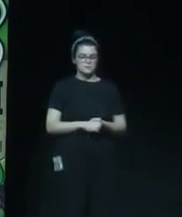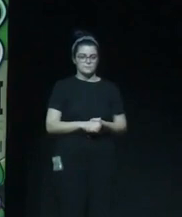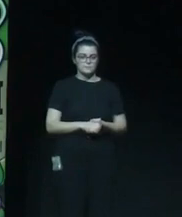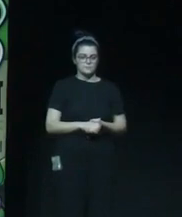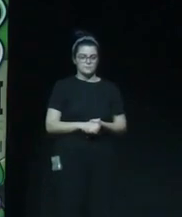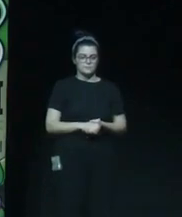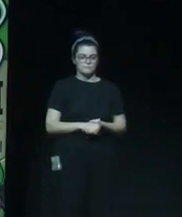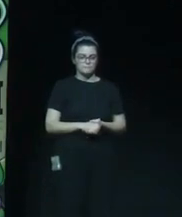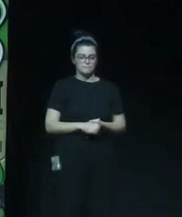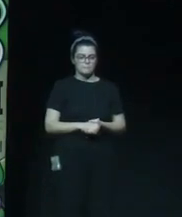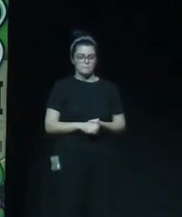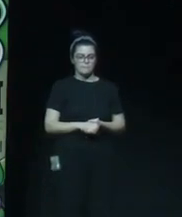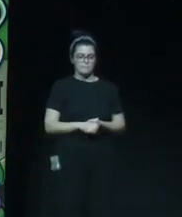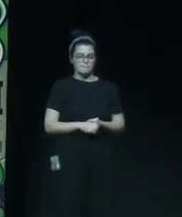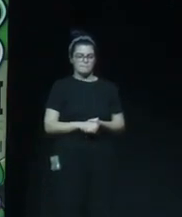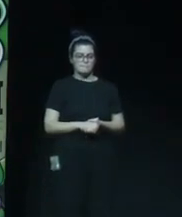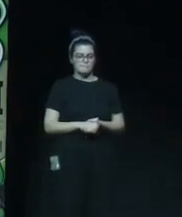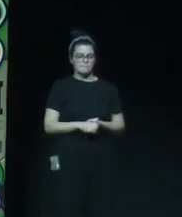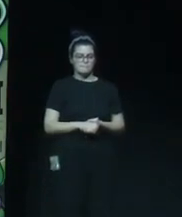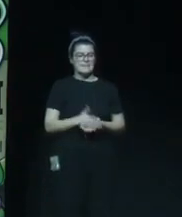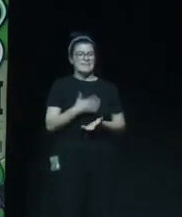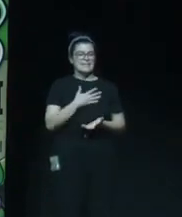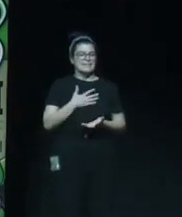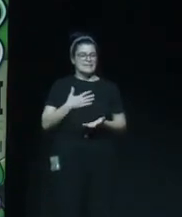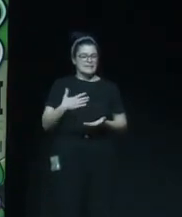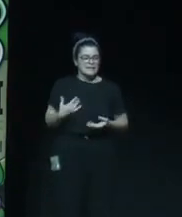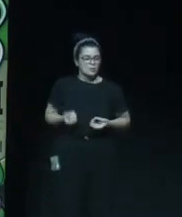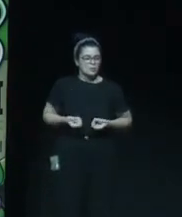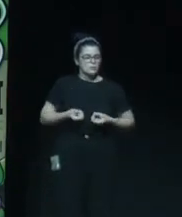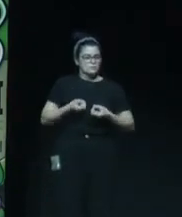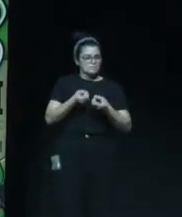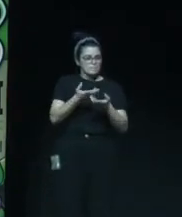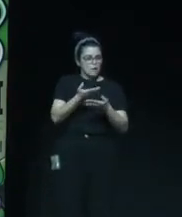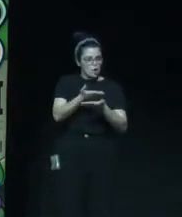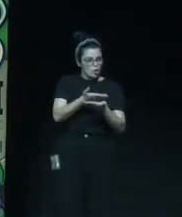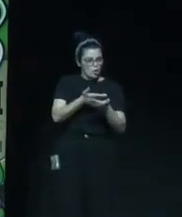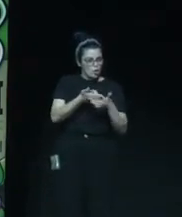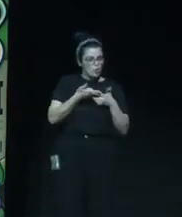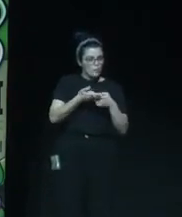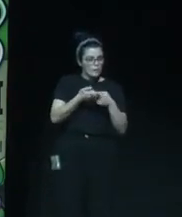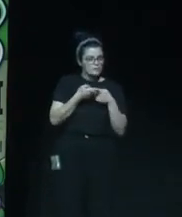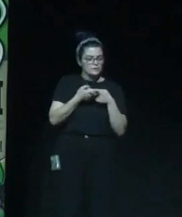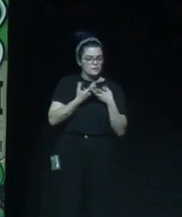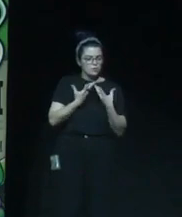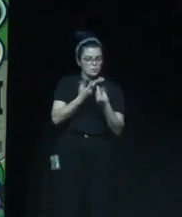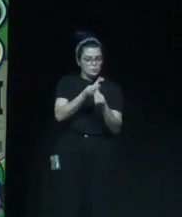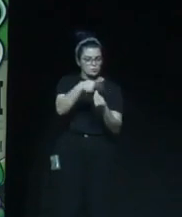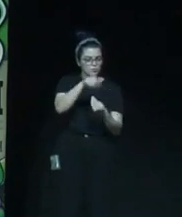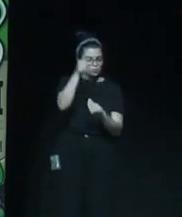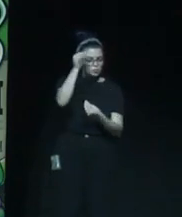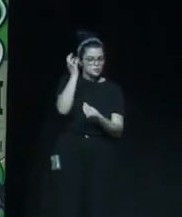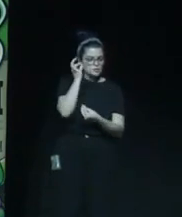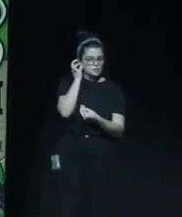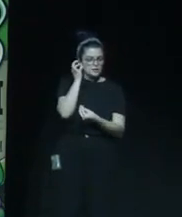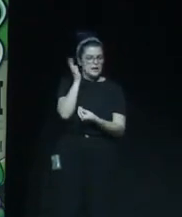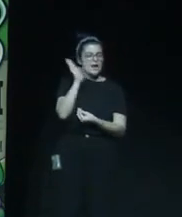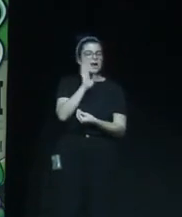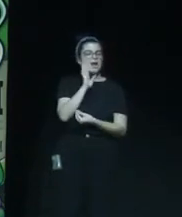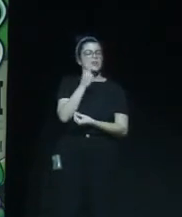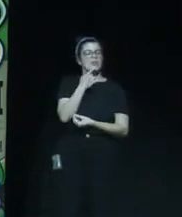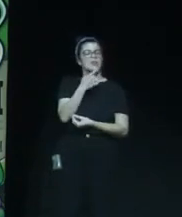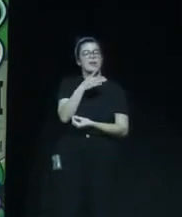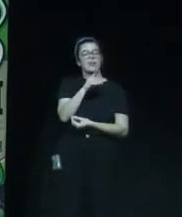Me gustaría compartir con vosotros y con vosotras, al hilo de lo que decía Diego antes,